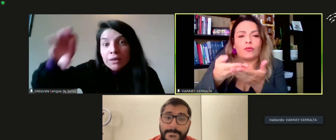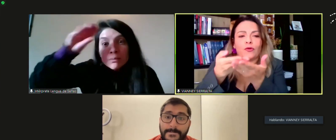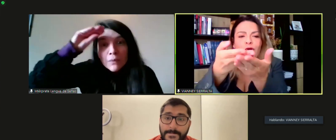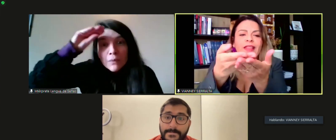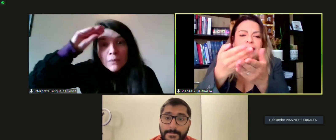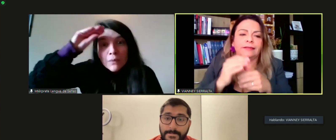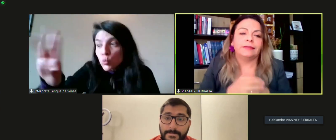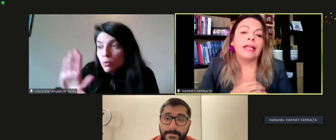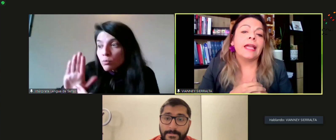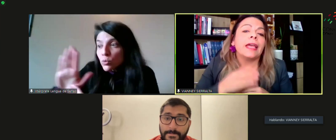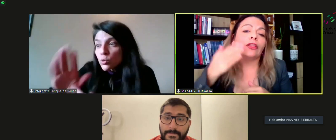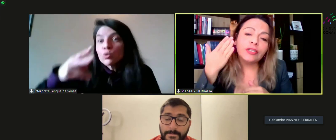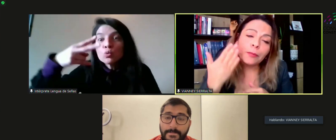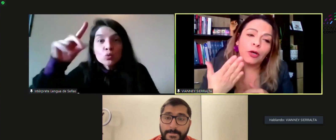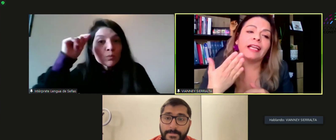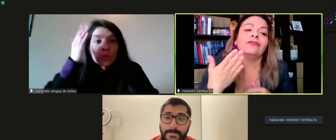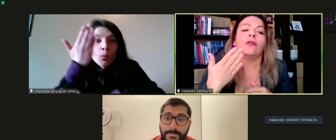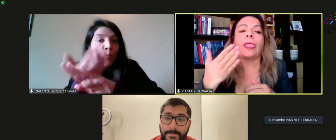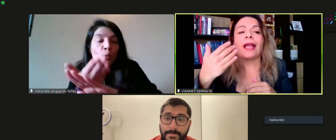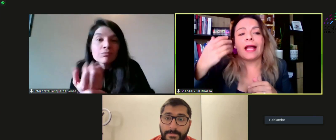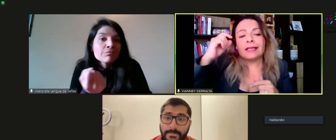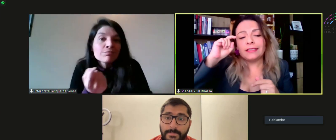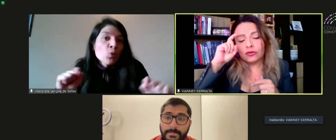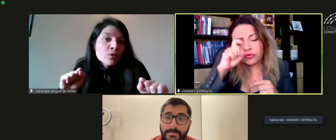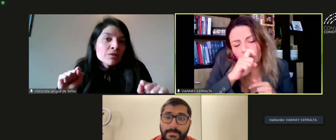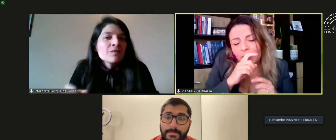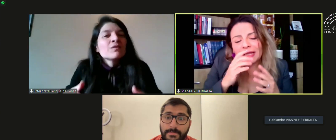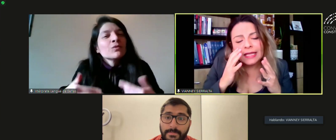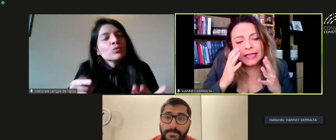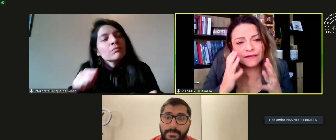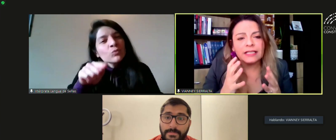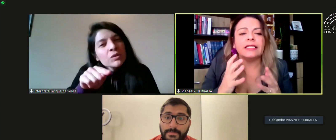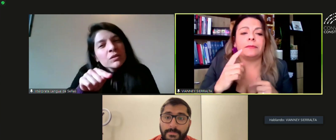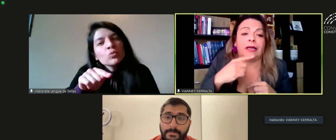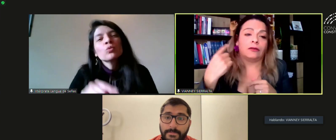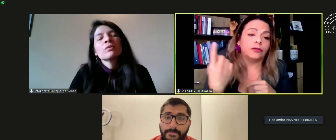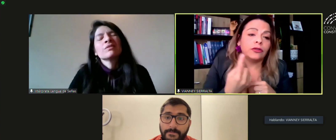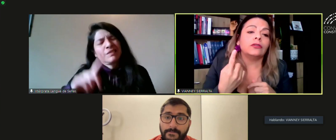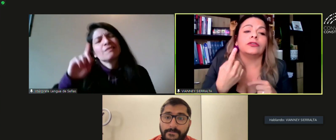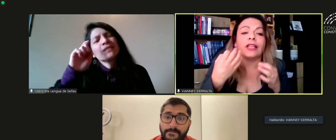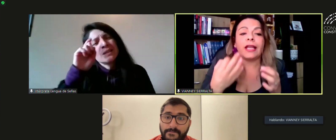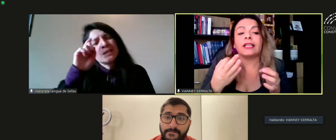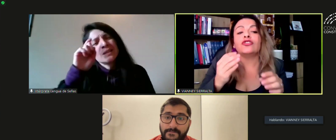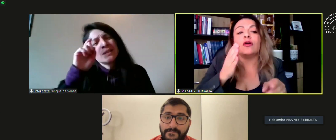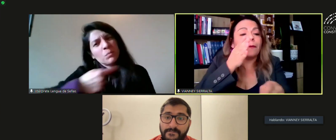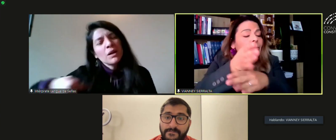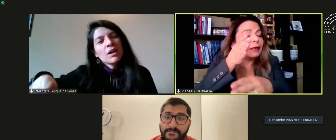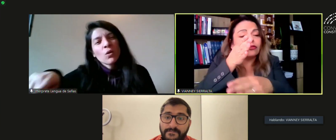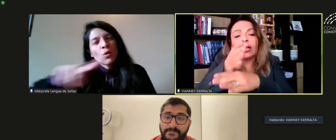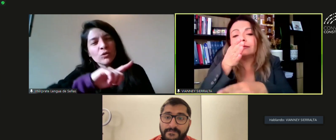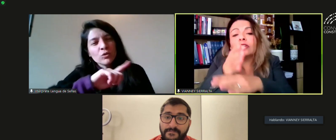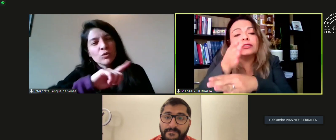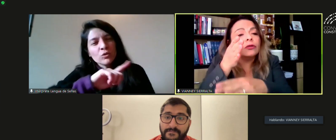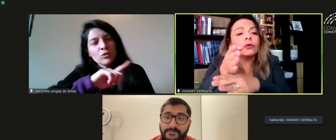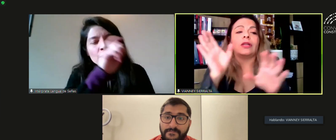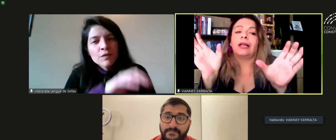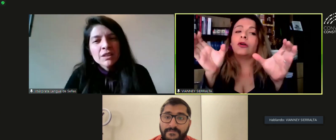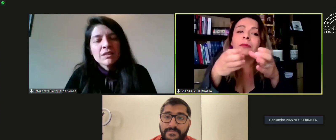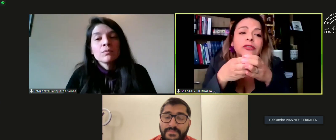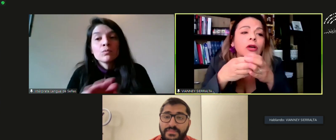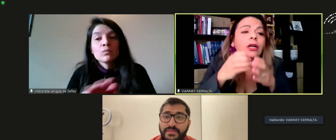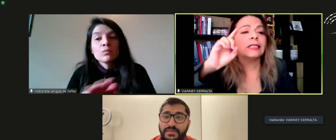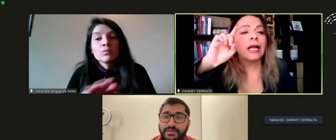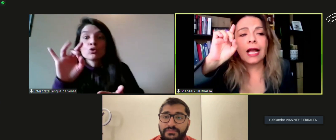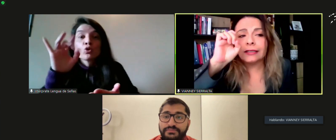y de sus propuestas. Entonces, por eso ha sido sumamente difícil para nosotros. De hecho, la sola solicitud